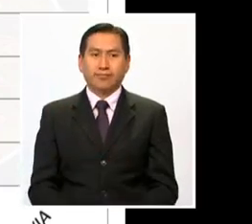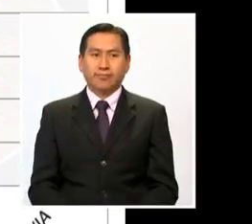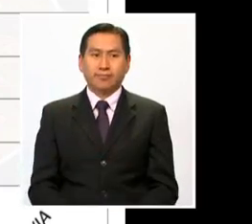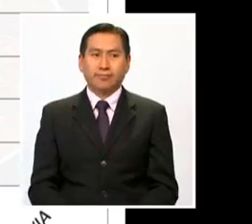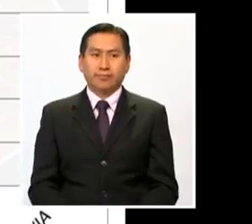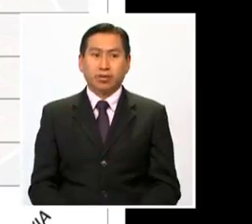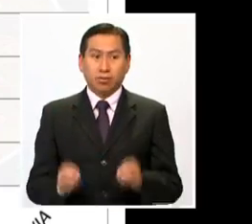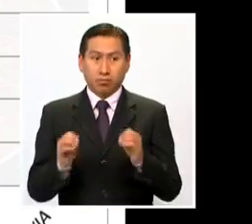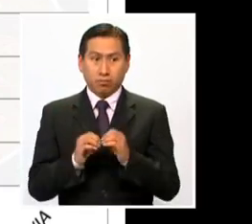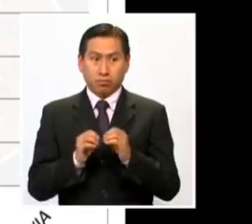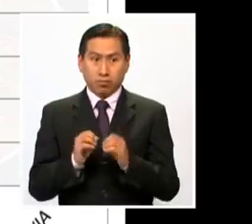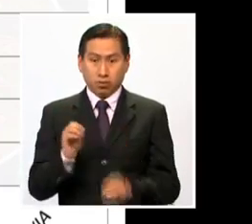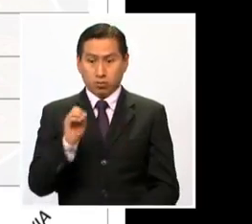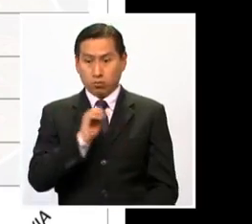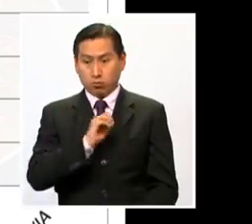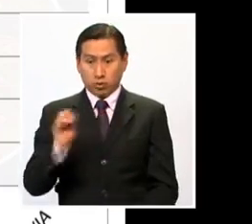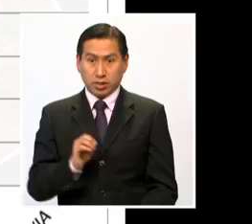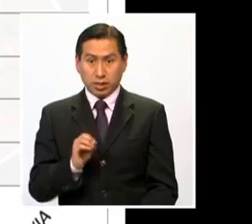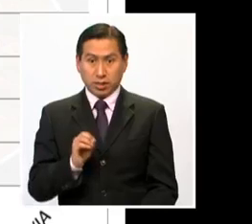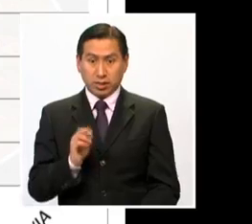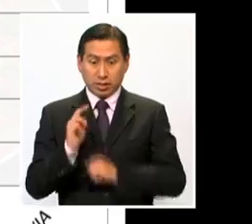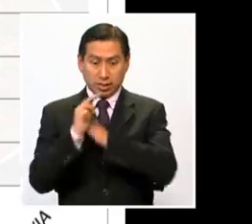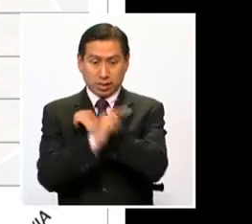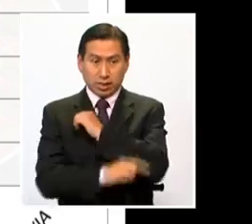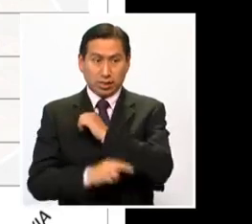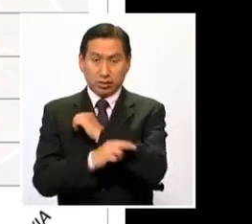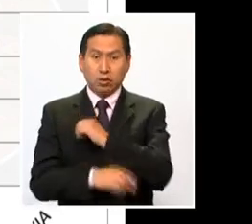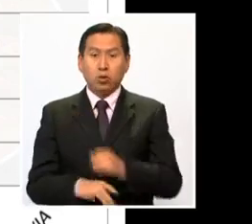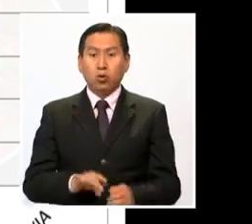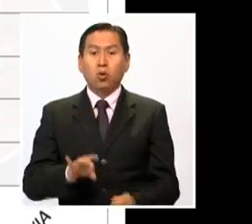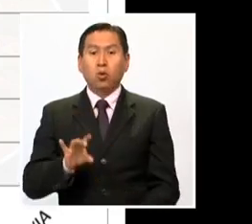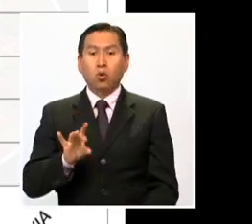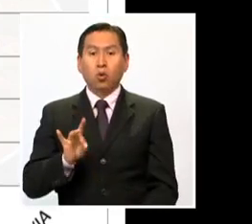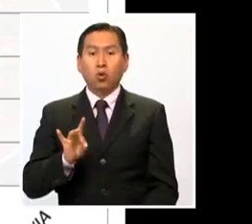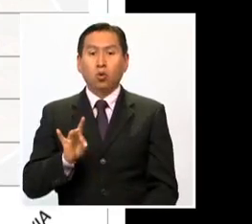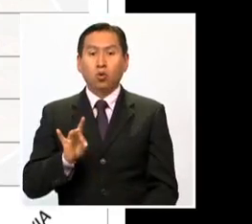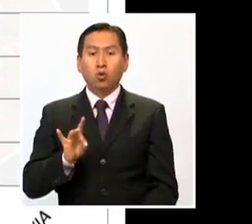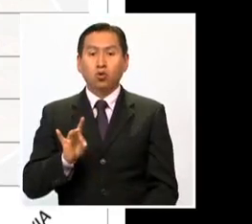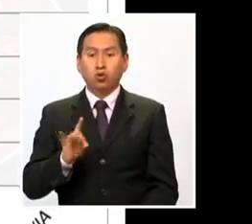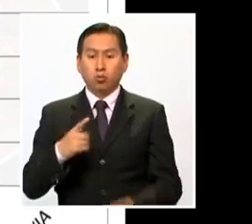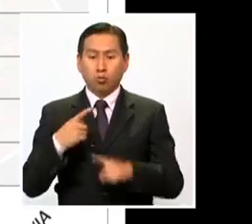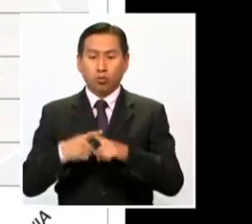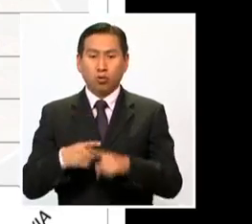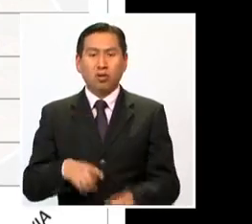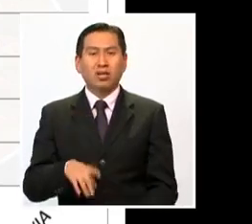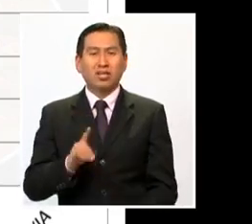nacional está en 8 por 100.000 habitantes